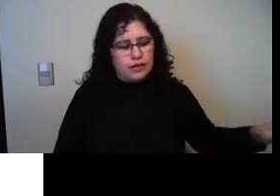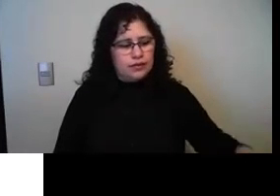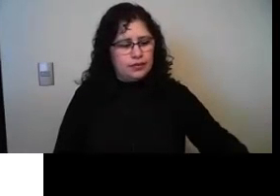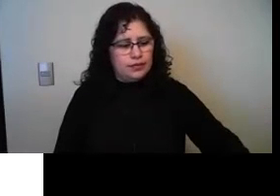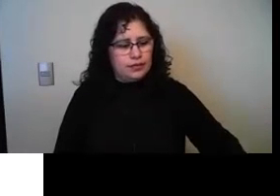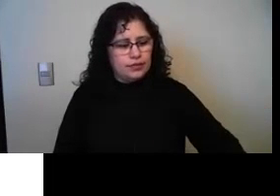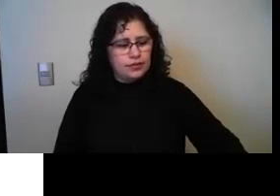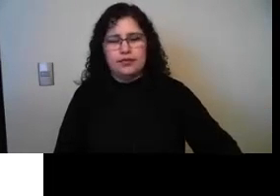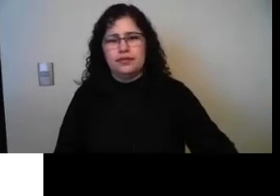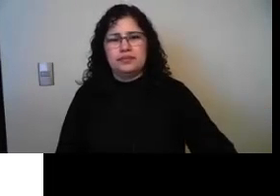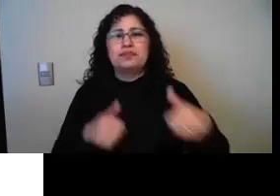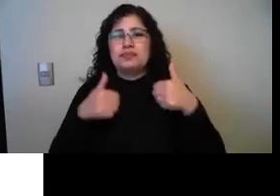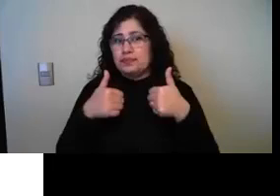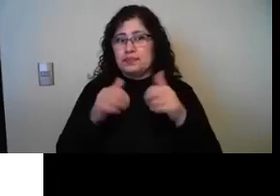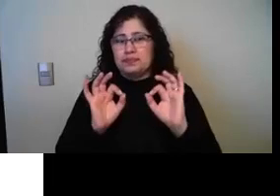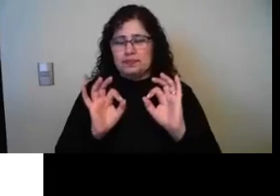Bien.